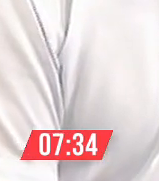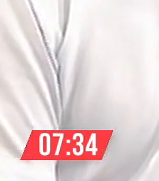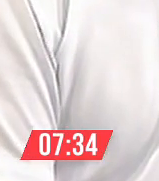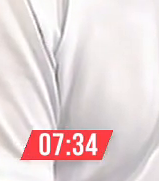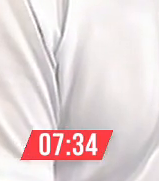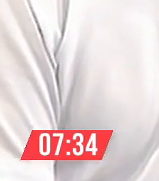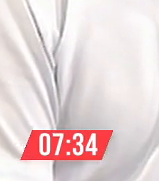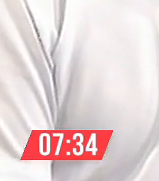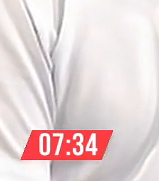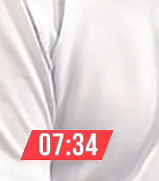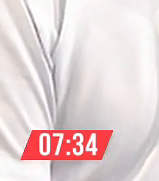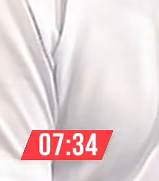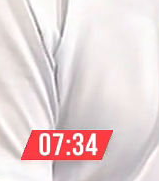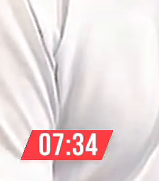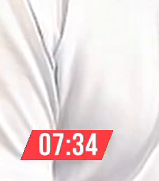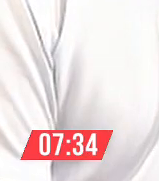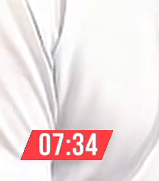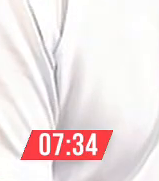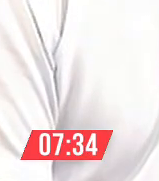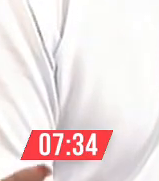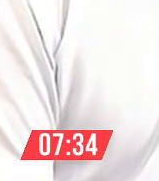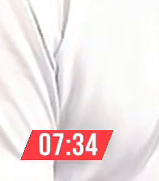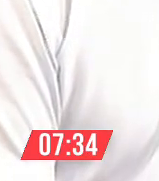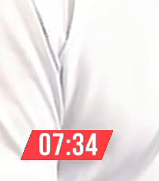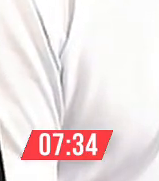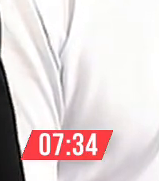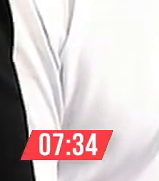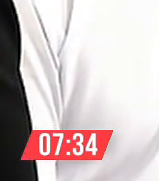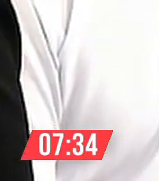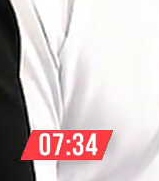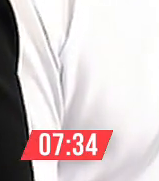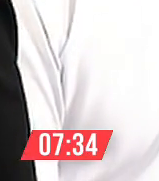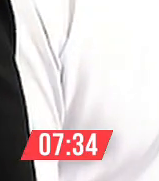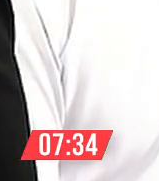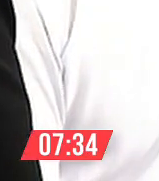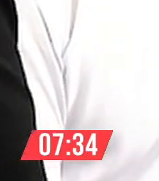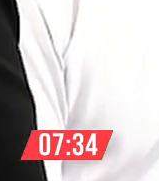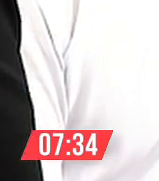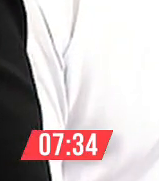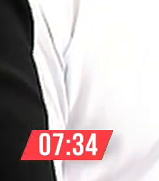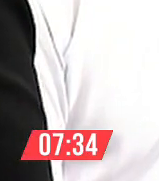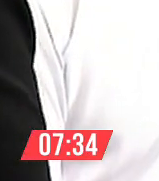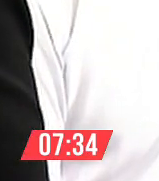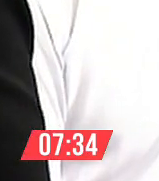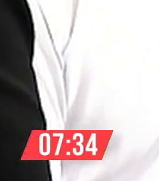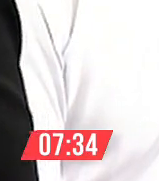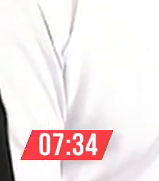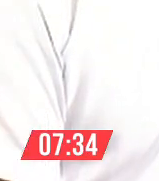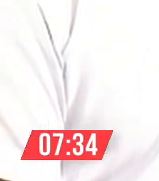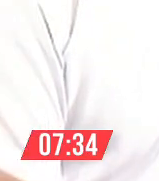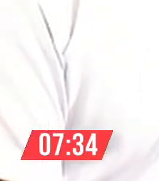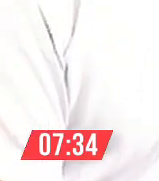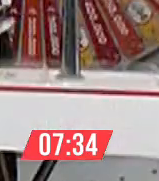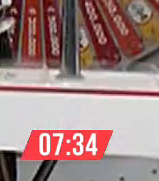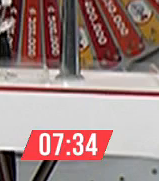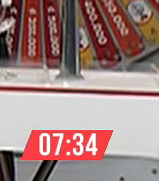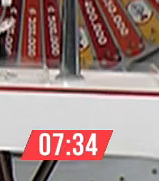tómbola 38 bolitas en blanco, 29 con premios, una con acumulado para un total de 68